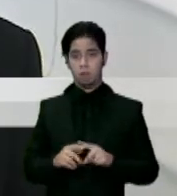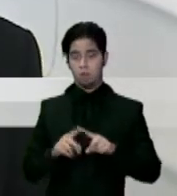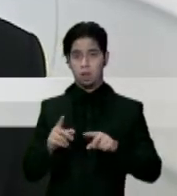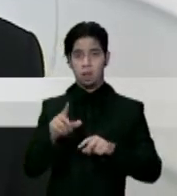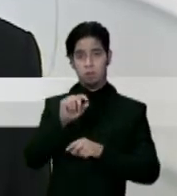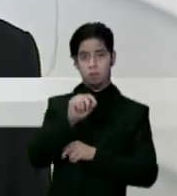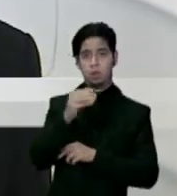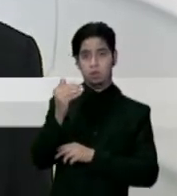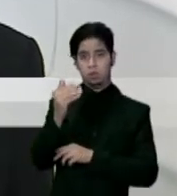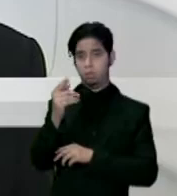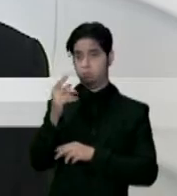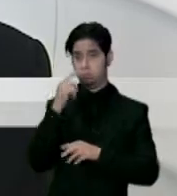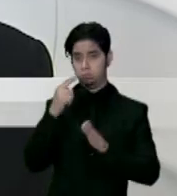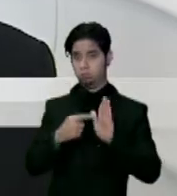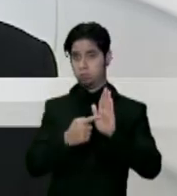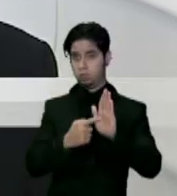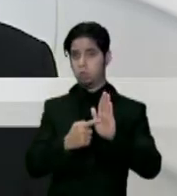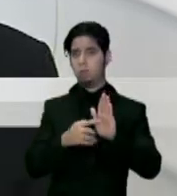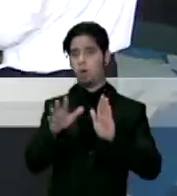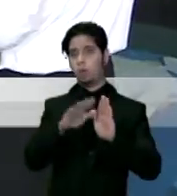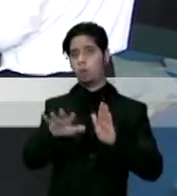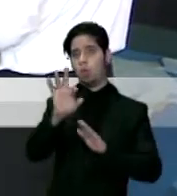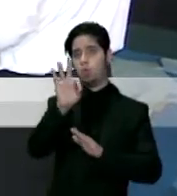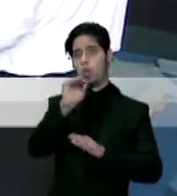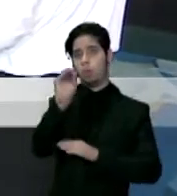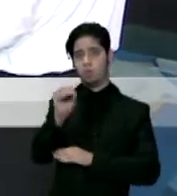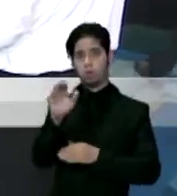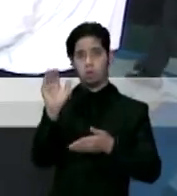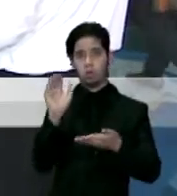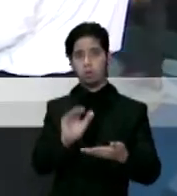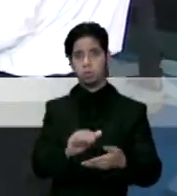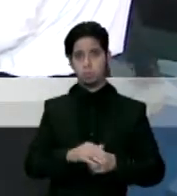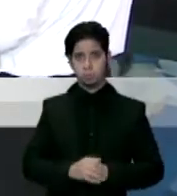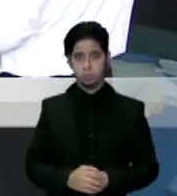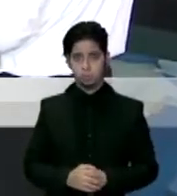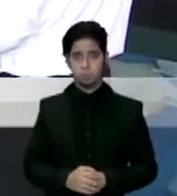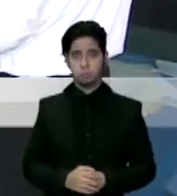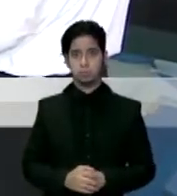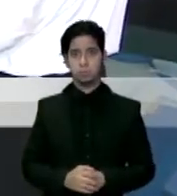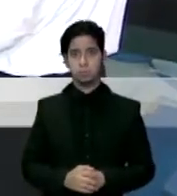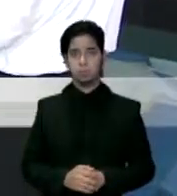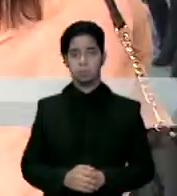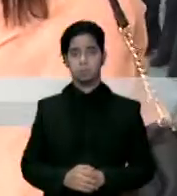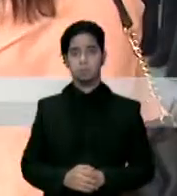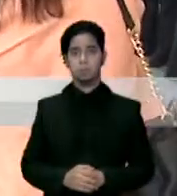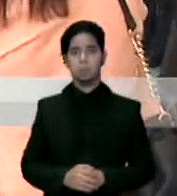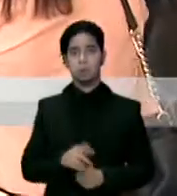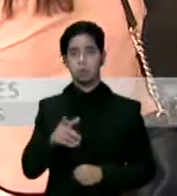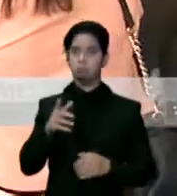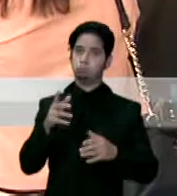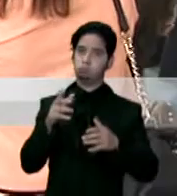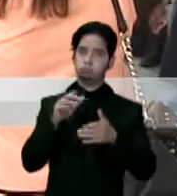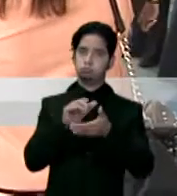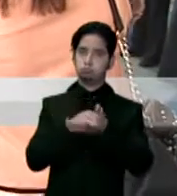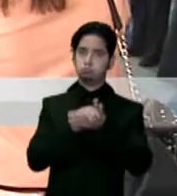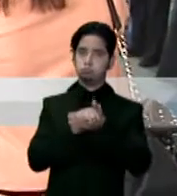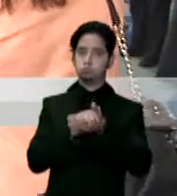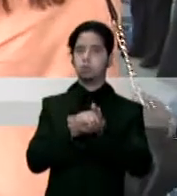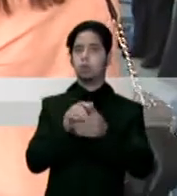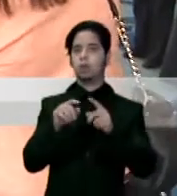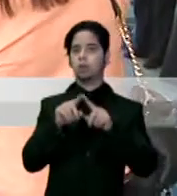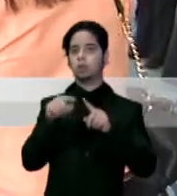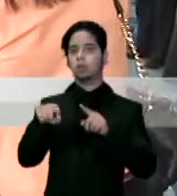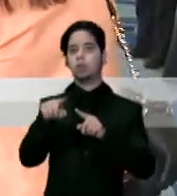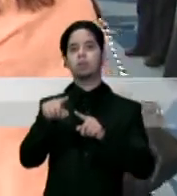que cerraron se había reducido en 9%. El director de la Compañía de Comercio y Exportación aplaudió el anuncio hecho por la directora de la Administración de